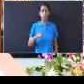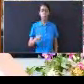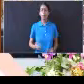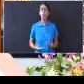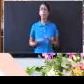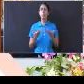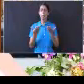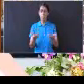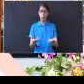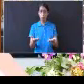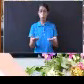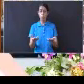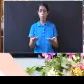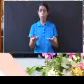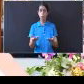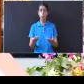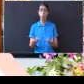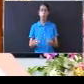conmigo.